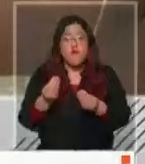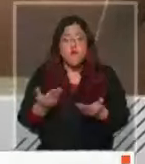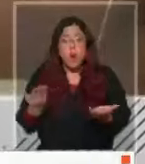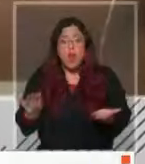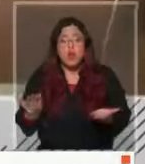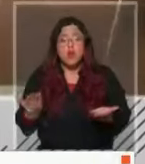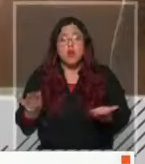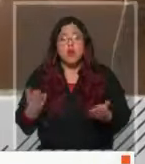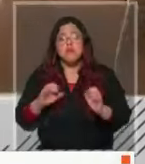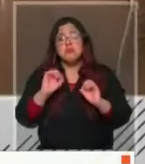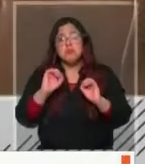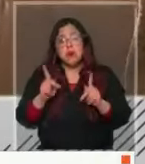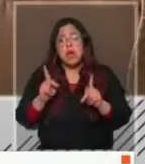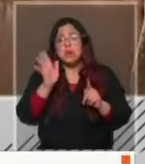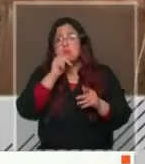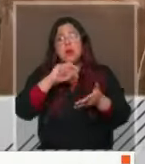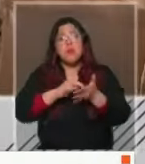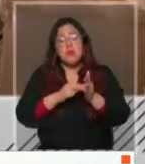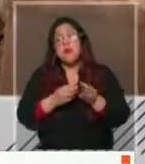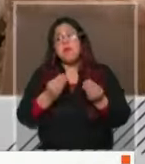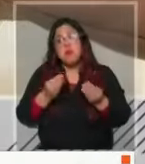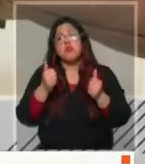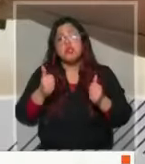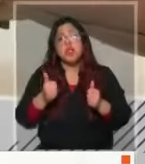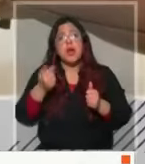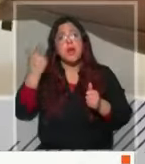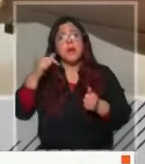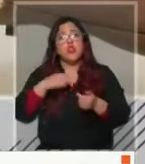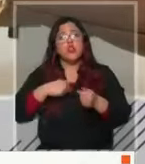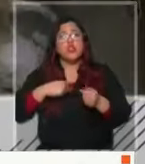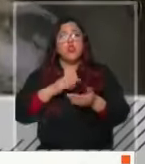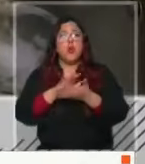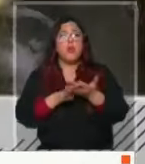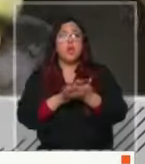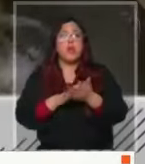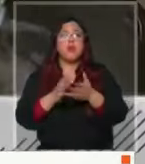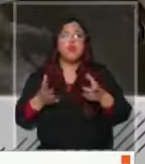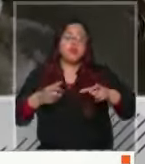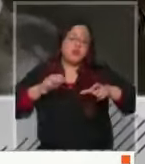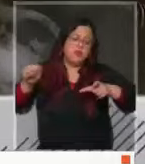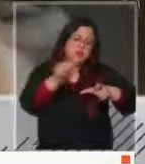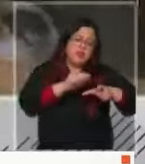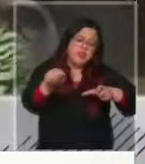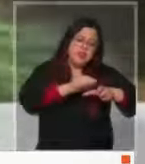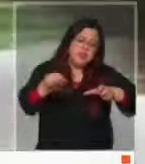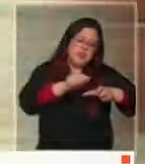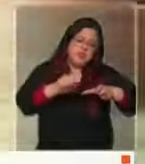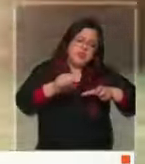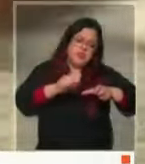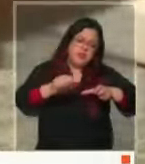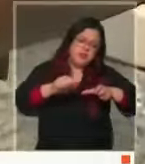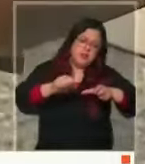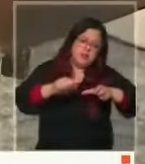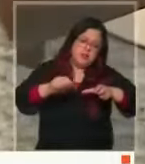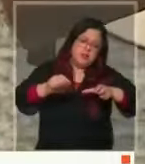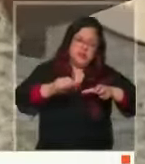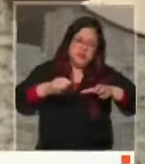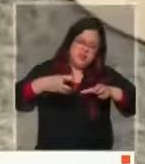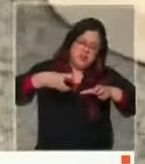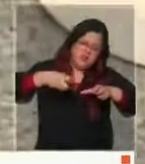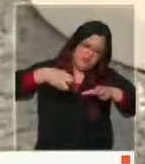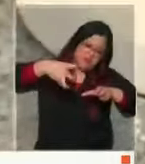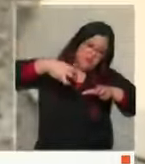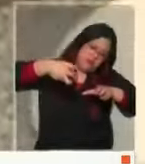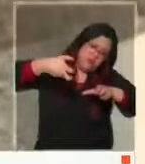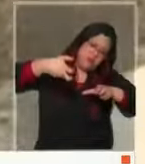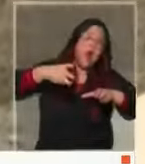sale, ningún problema, quiere decir que es bueno, pero si yo echo y voy a lavar y se me corta, es porque es malo. Y aunque para algunos